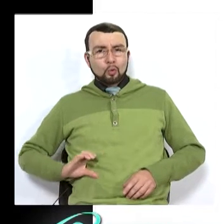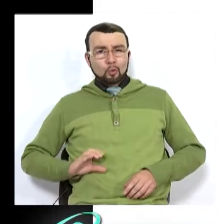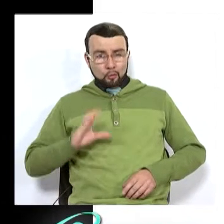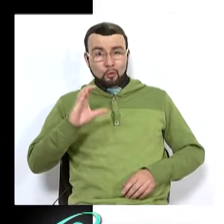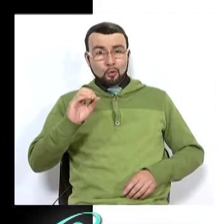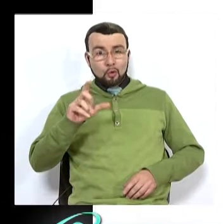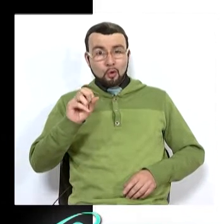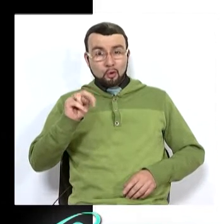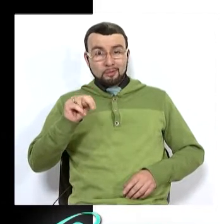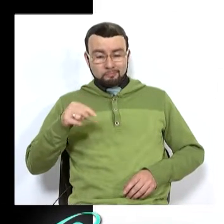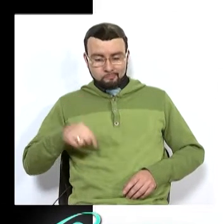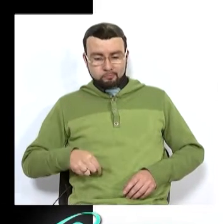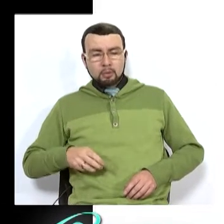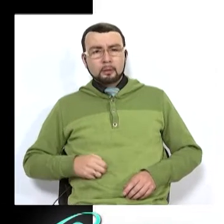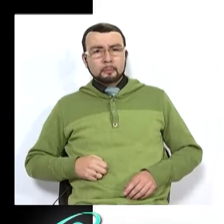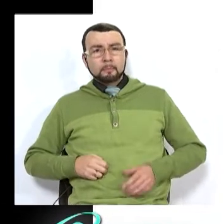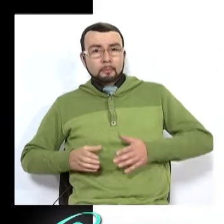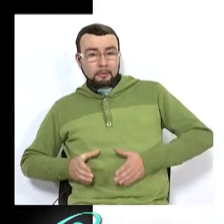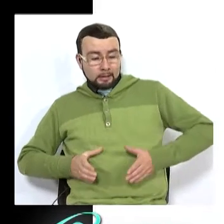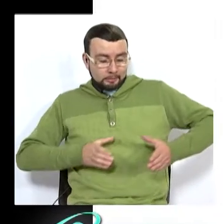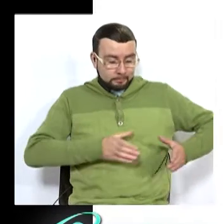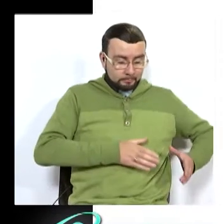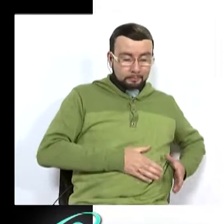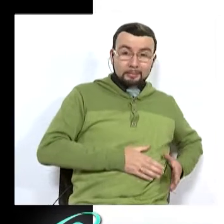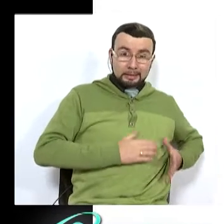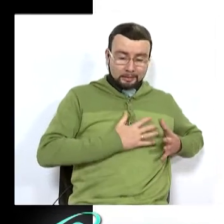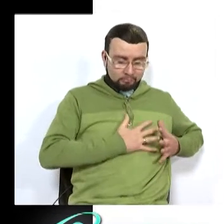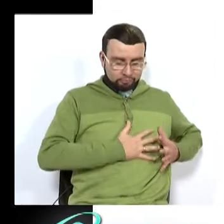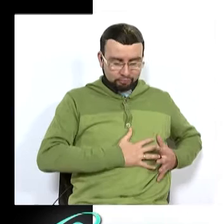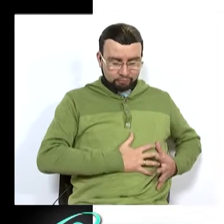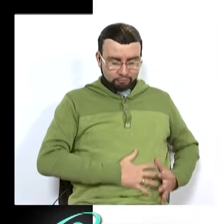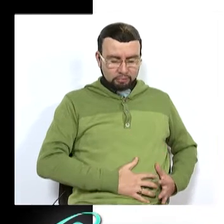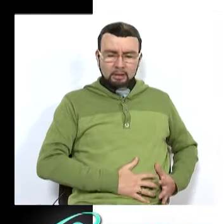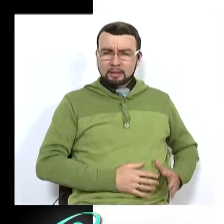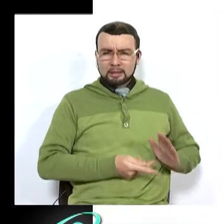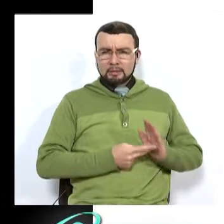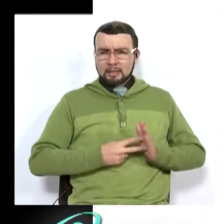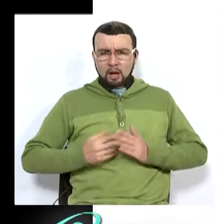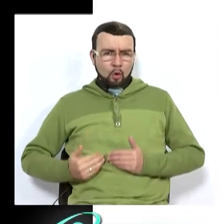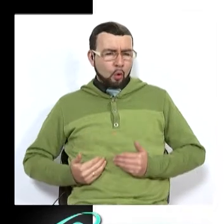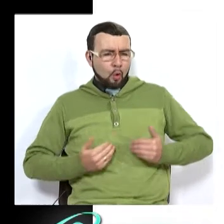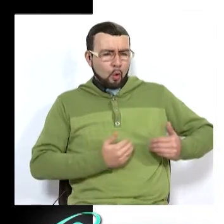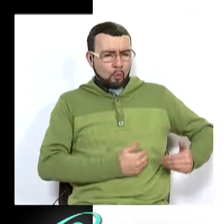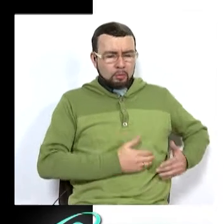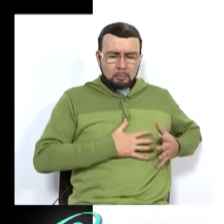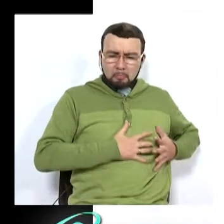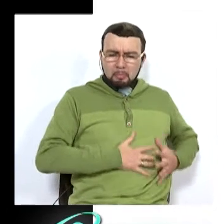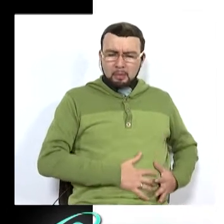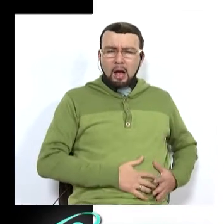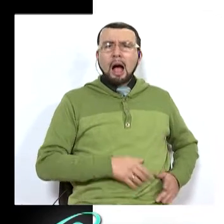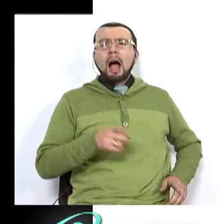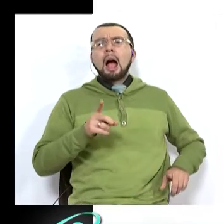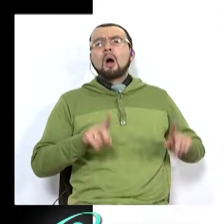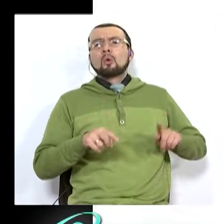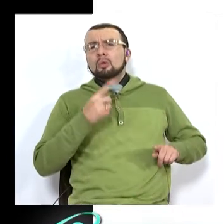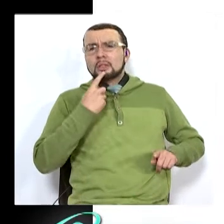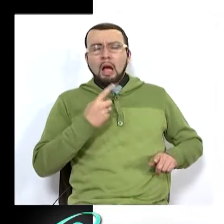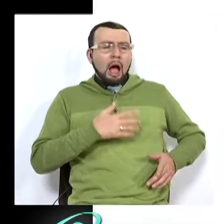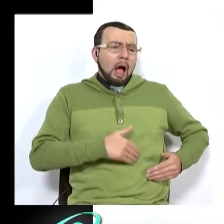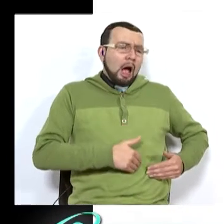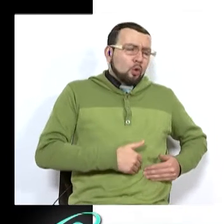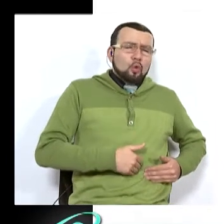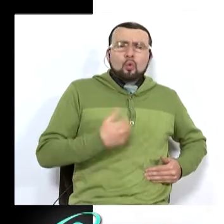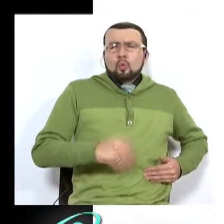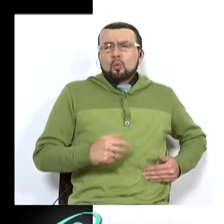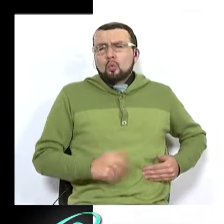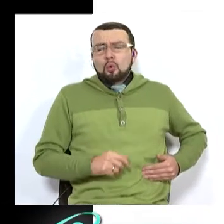En el hipocondrio izquierdo, entonces sería el lado contrario, donde la gente identifica el vaso, me duele el